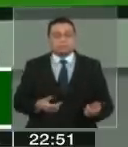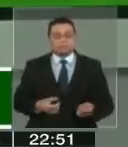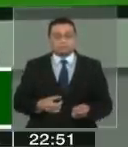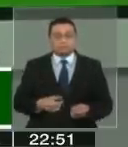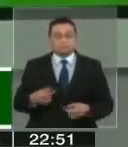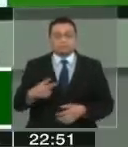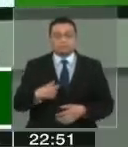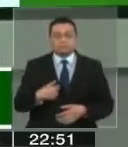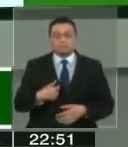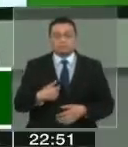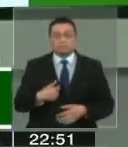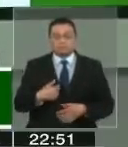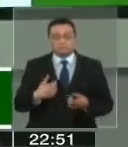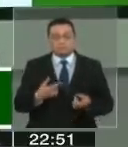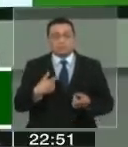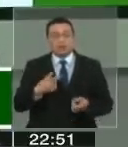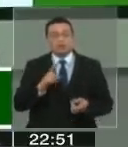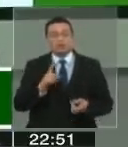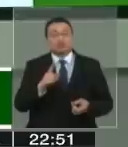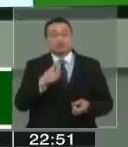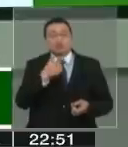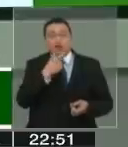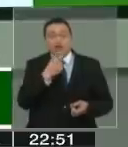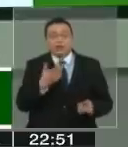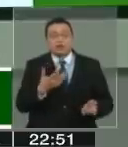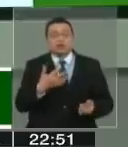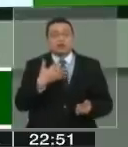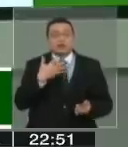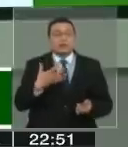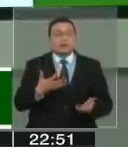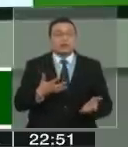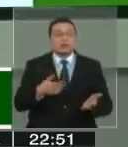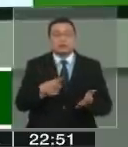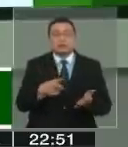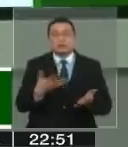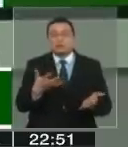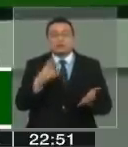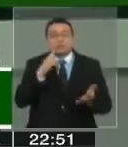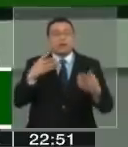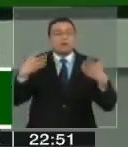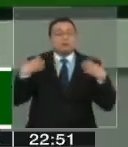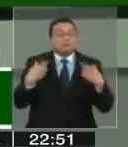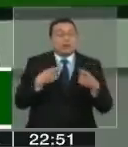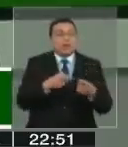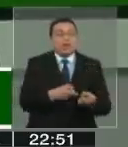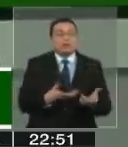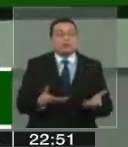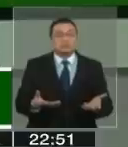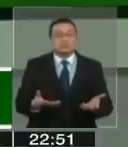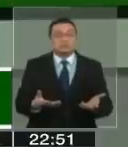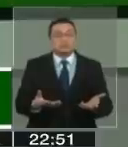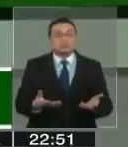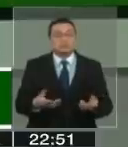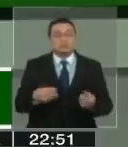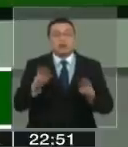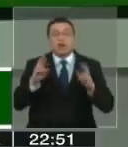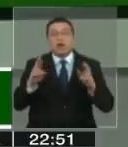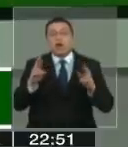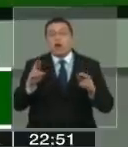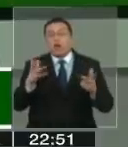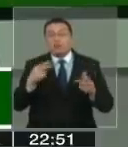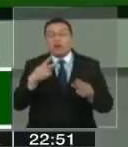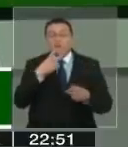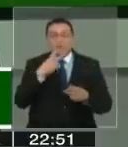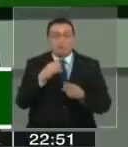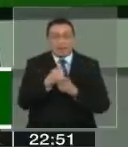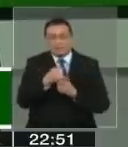quiero, es que eso justamente, eso es lo que más me duele. No quiero que cargue eso con ella. Ojalá uno viviera